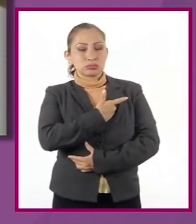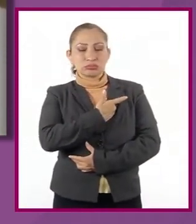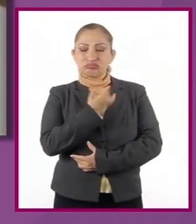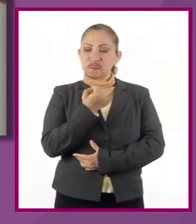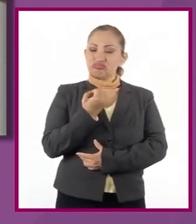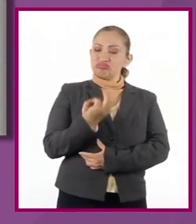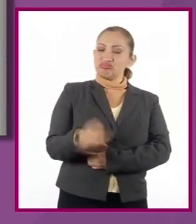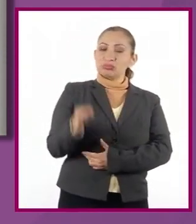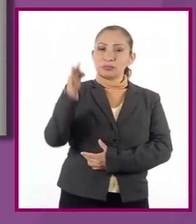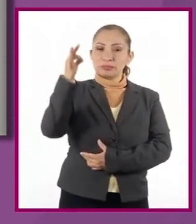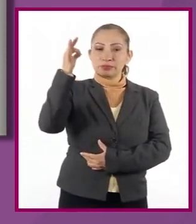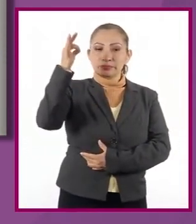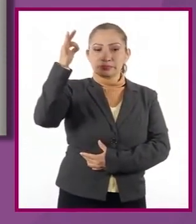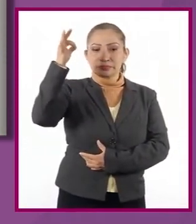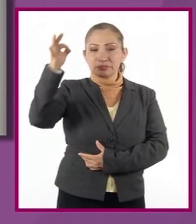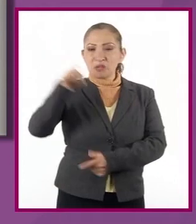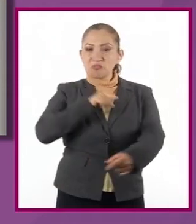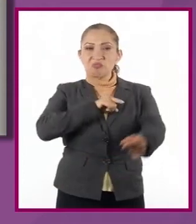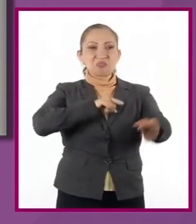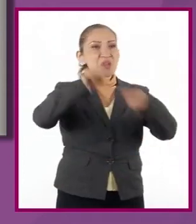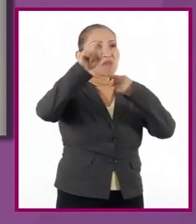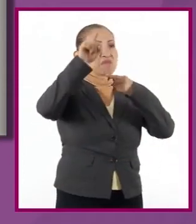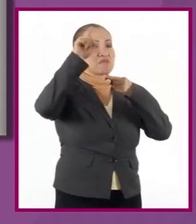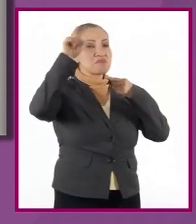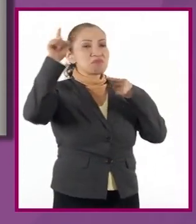déspota, blasfema,